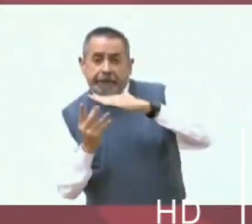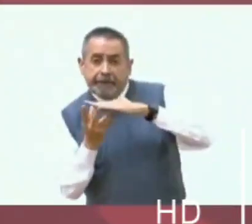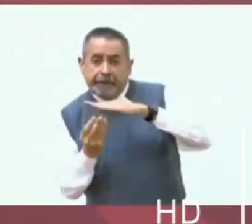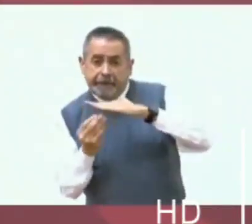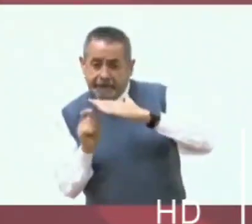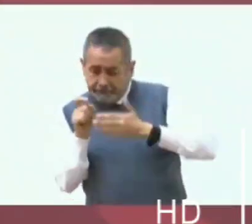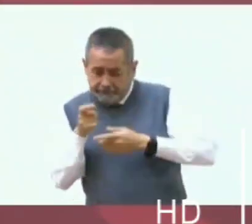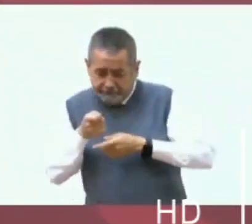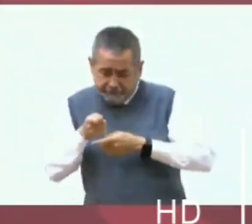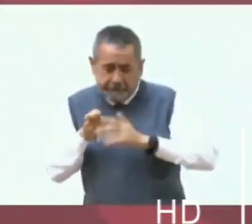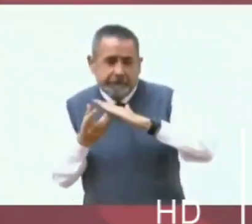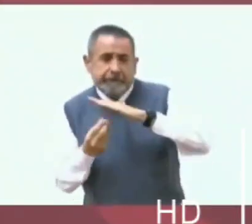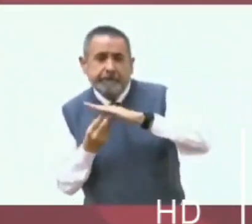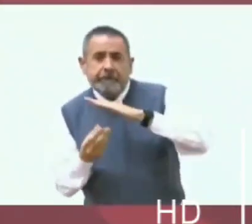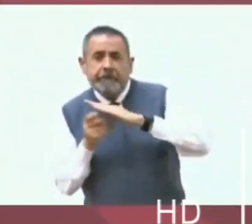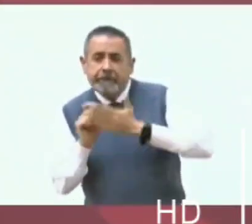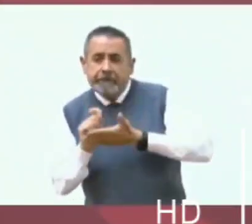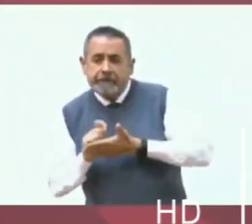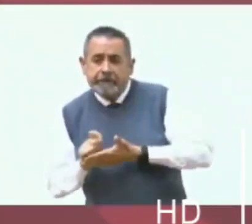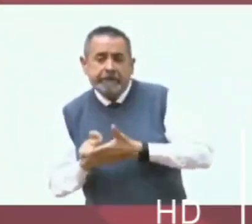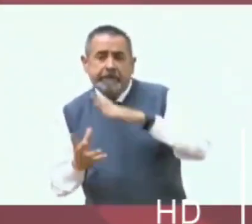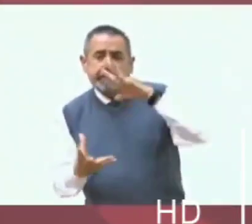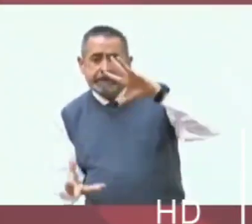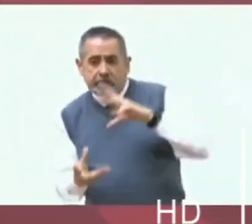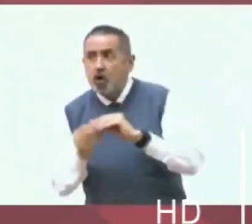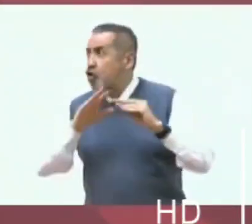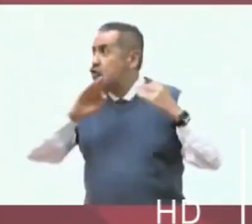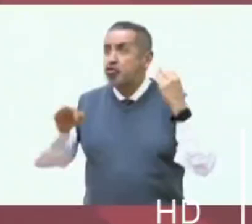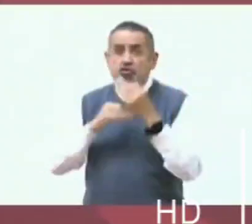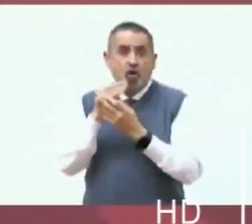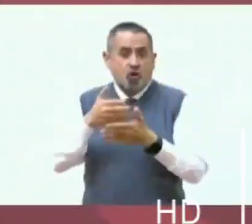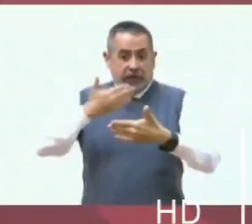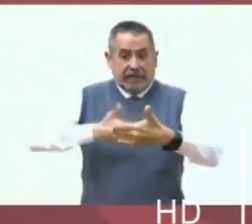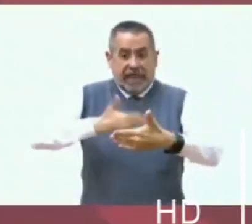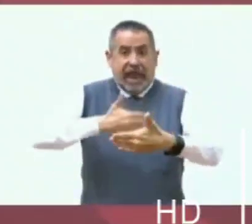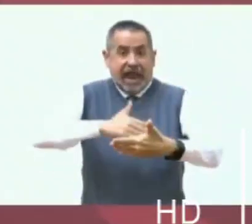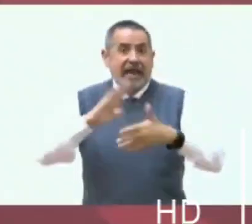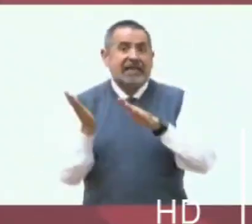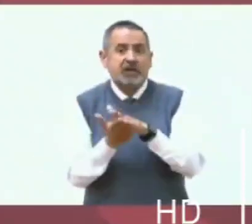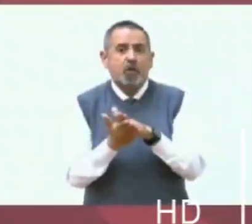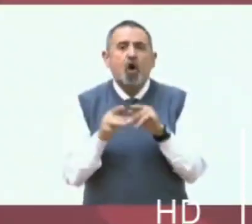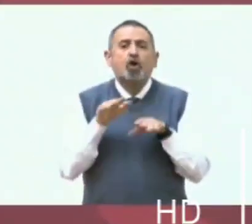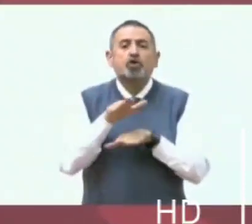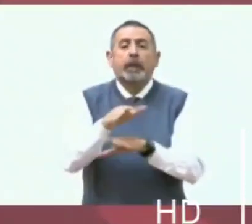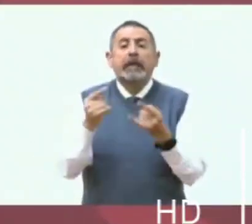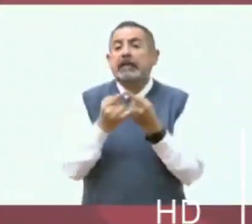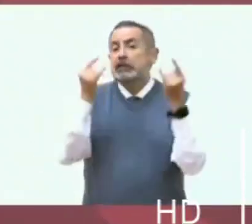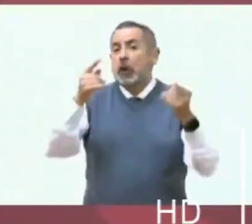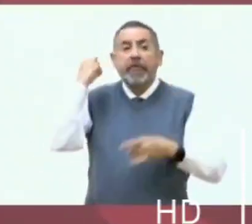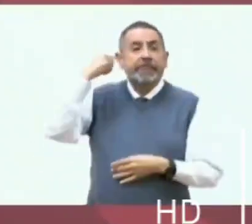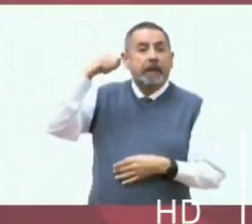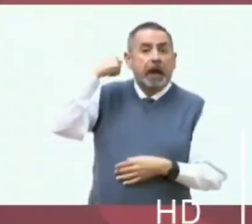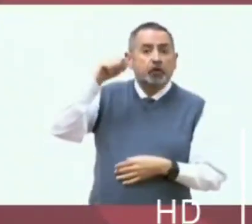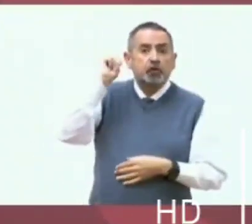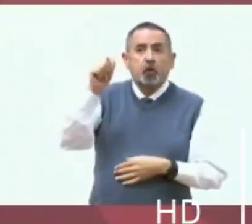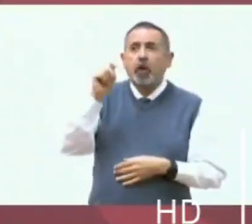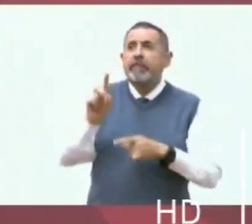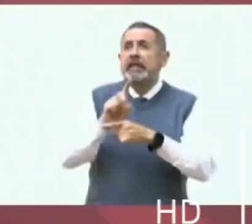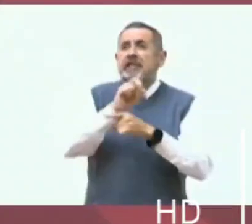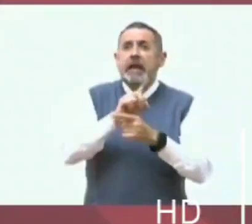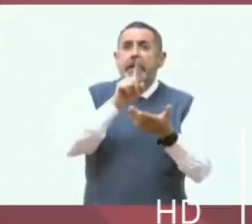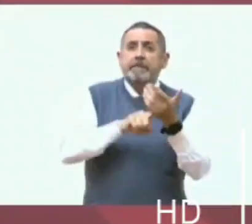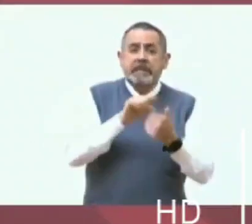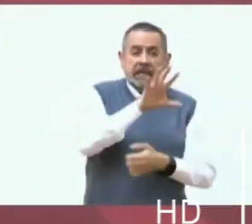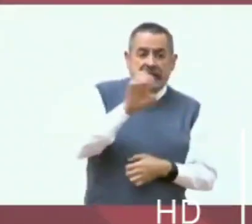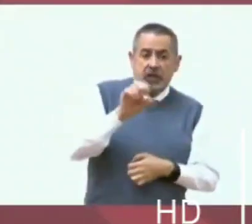documentos, todos los documentos existentes en el Archivo General de la Nación sobre la historia de Tabasco, desde el siglo XVI